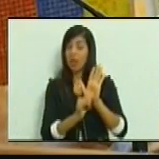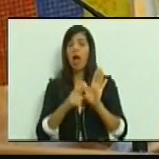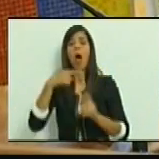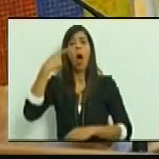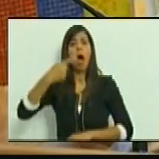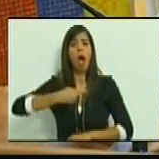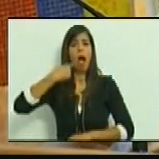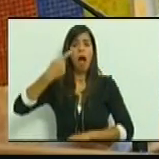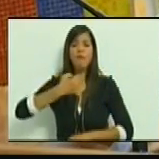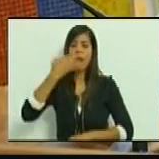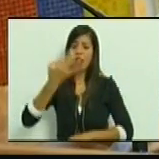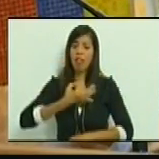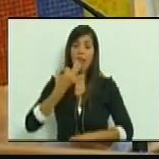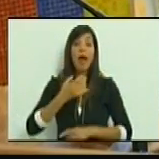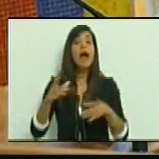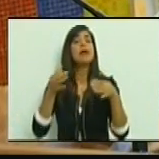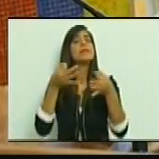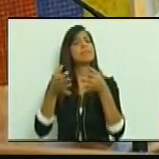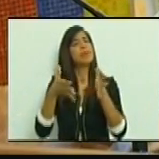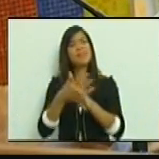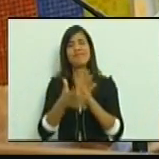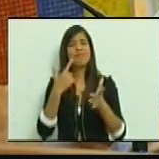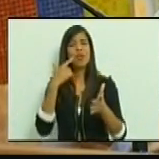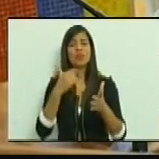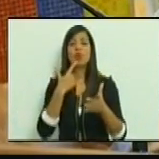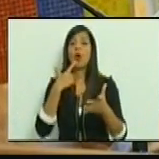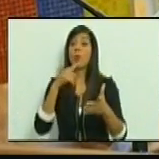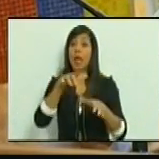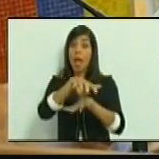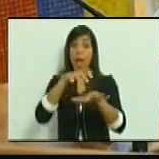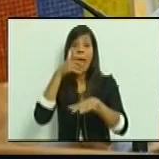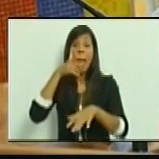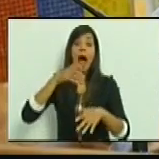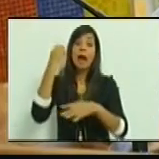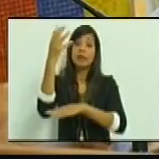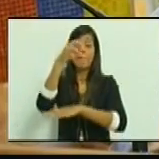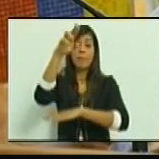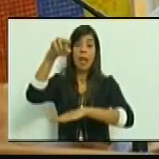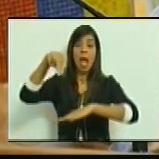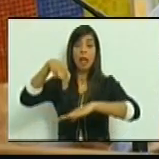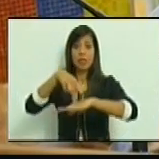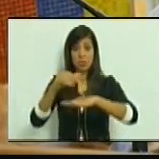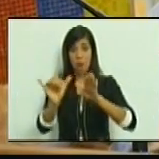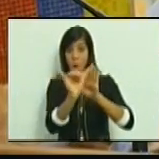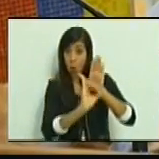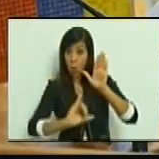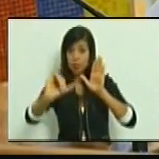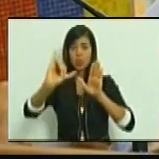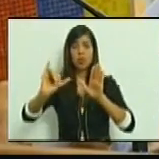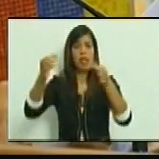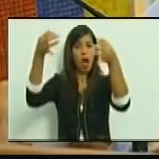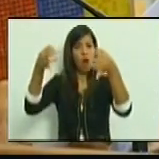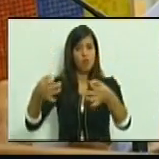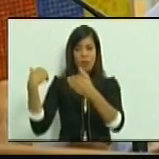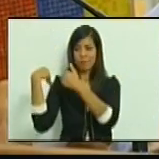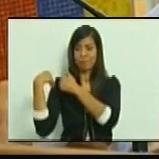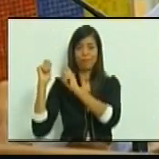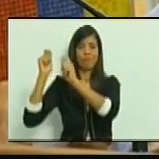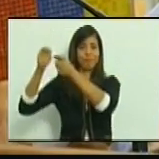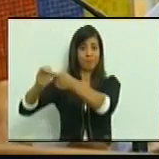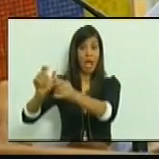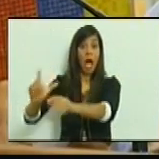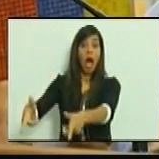puntualizó el carácter originario, soberano y plenipotenciario de la Asamblea Nacional Constituyente, expresando además